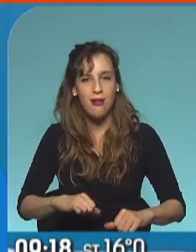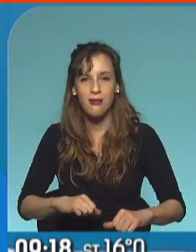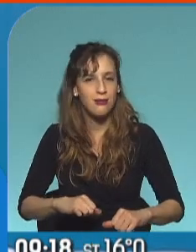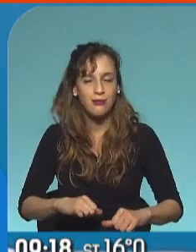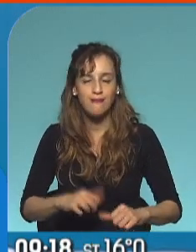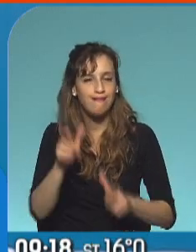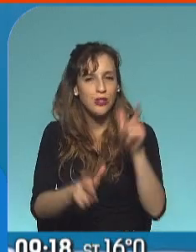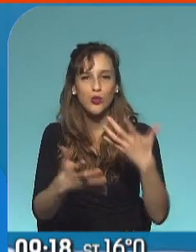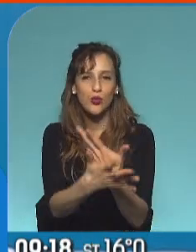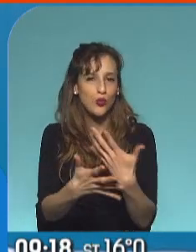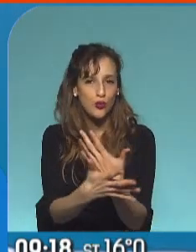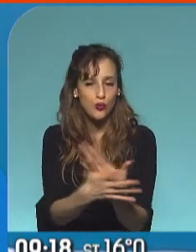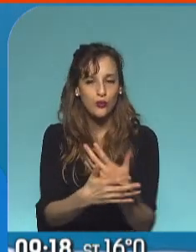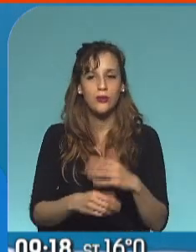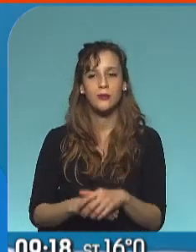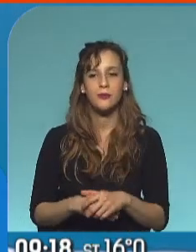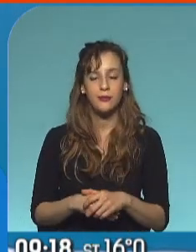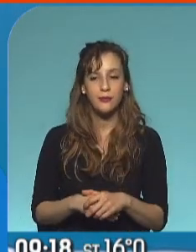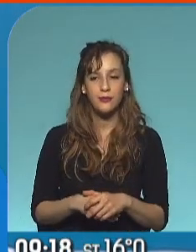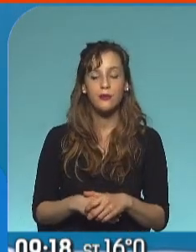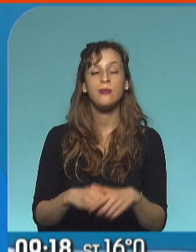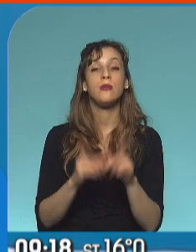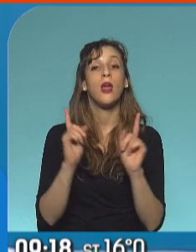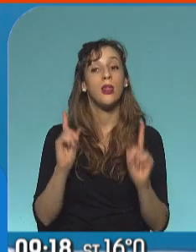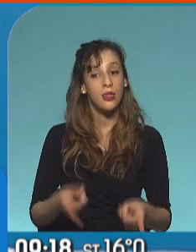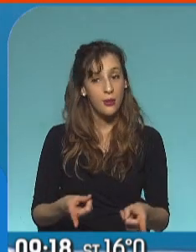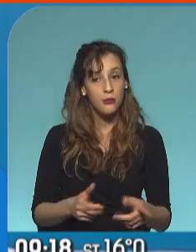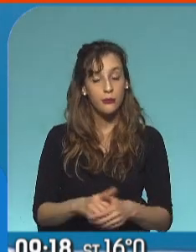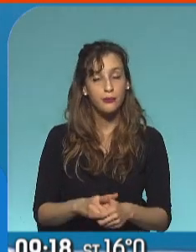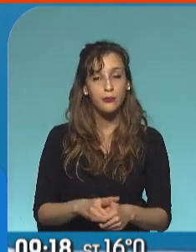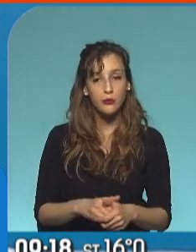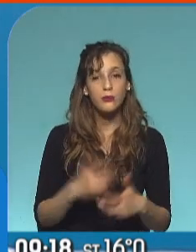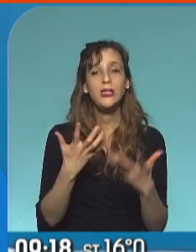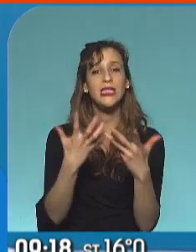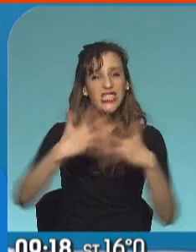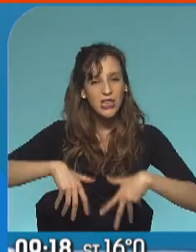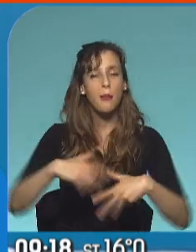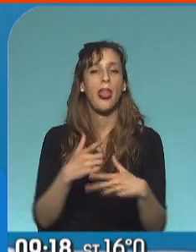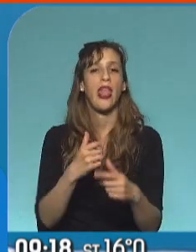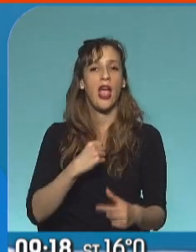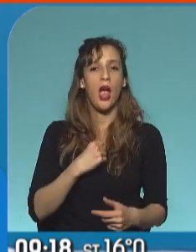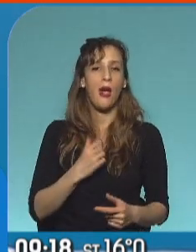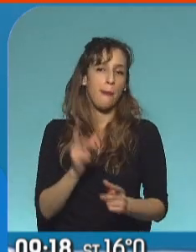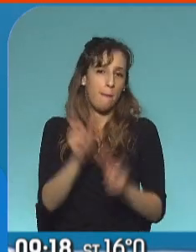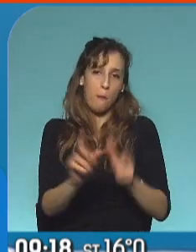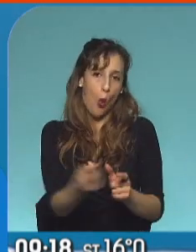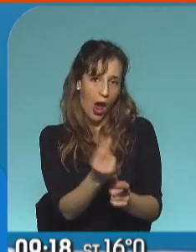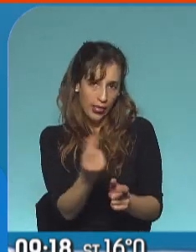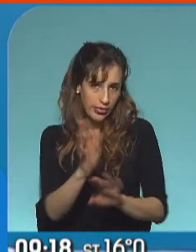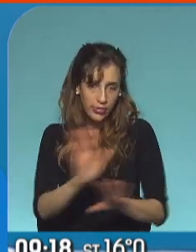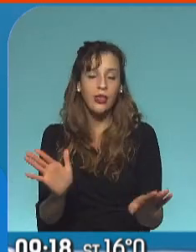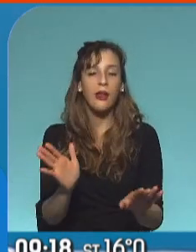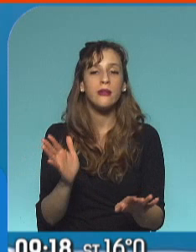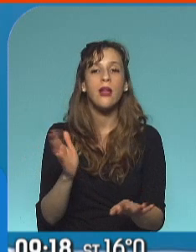familiares afectados por estas prácticas por otra parte del sistema de gestión de cadáveres en todo el mundo es complejo intervienen una serie de